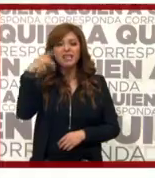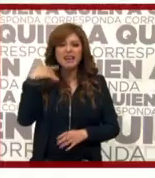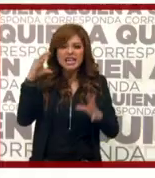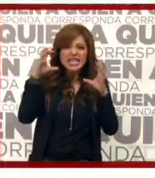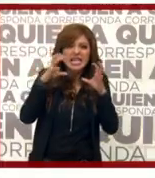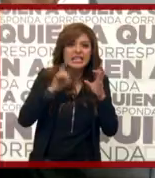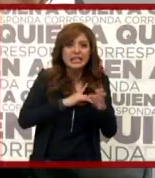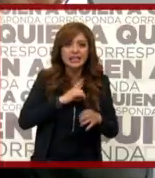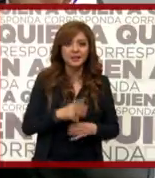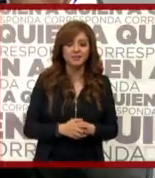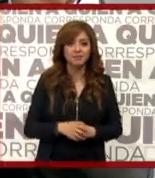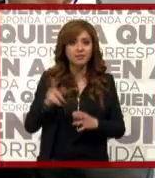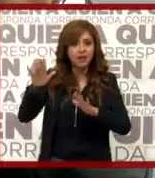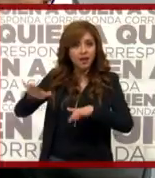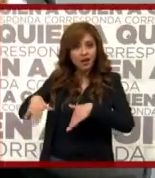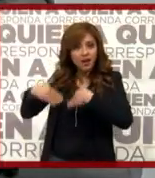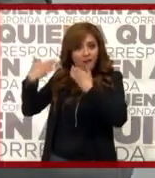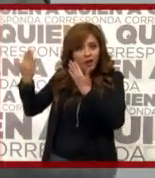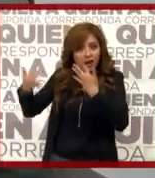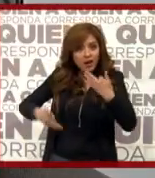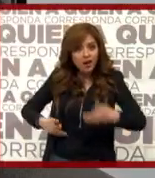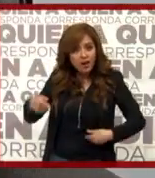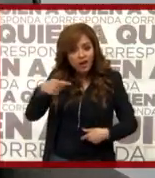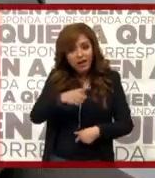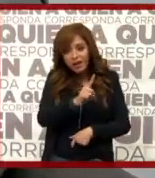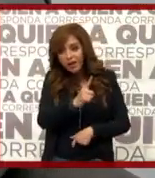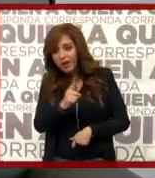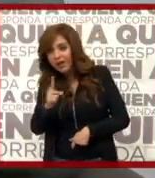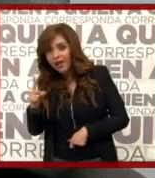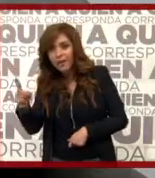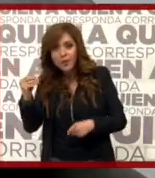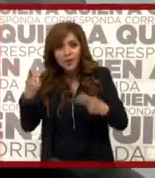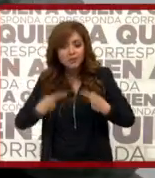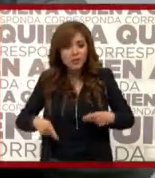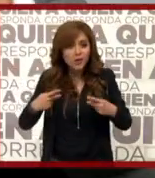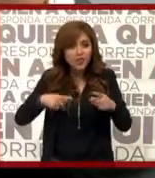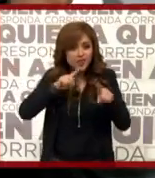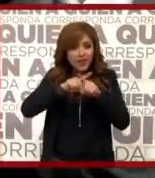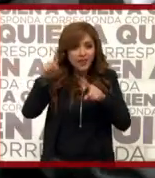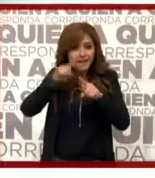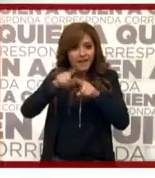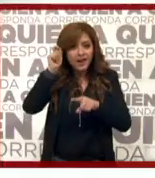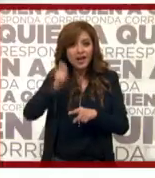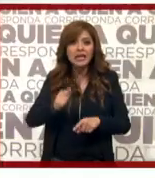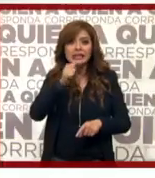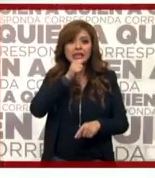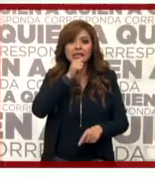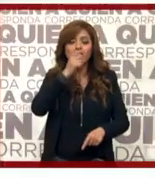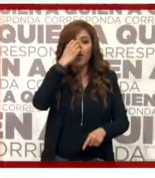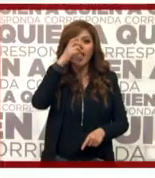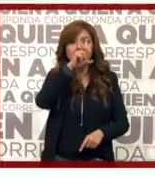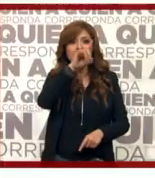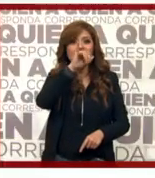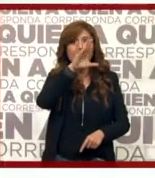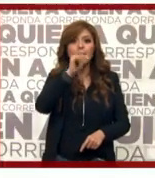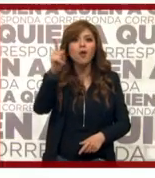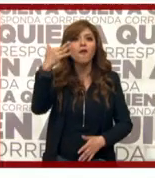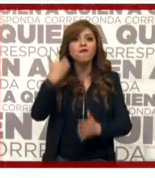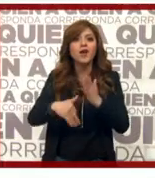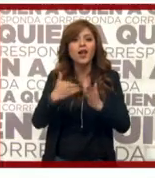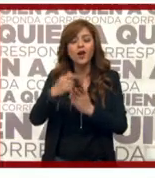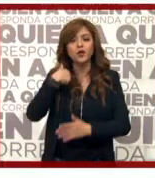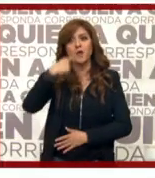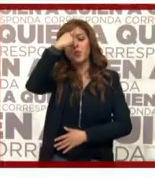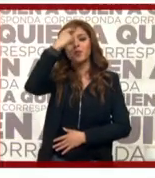afuera del teatro dol está en una huela de locos Ajá disfrazados de todo pero nunca del oso de DiCaprio nunca se les ocurrió solo a